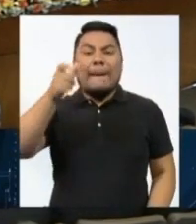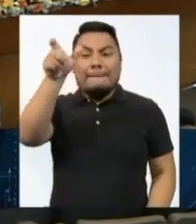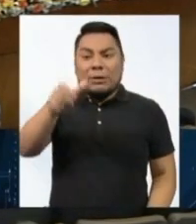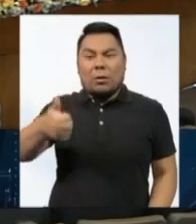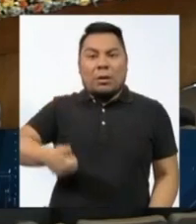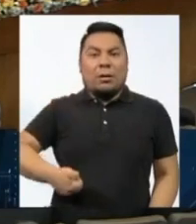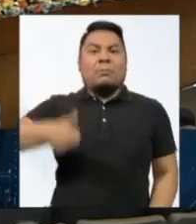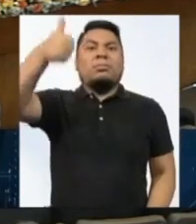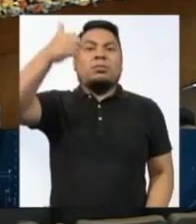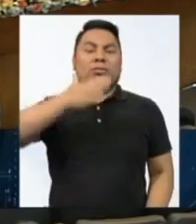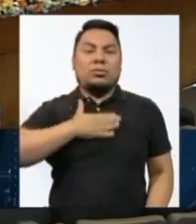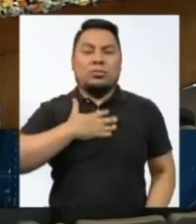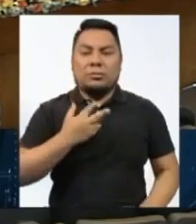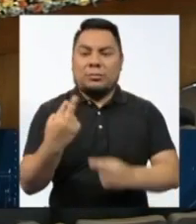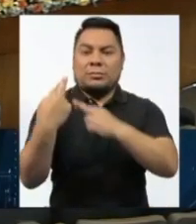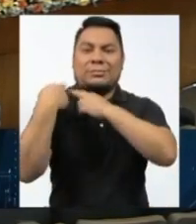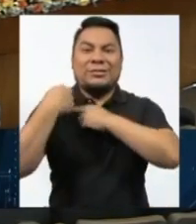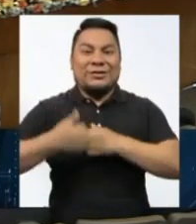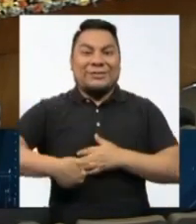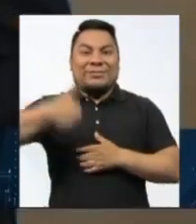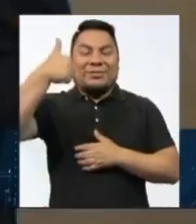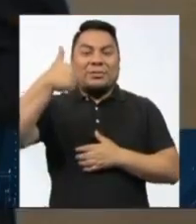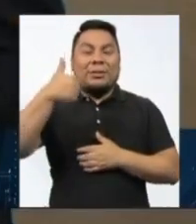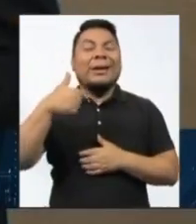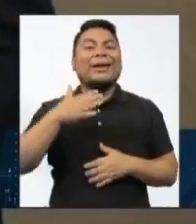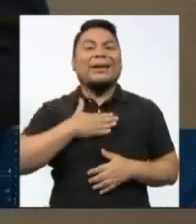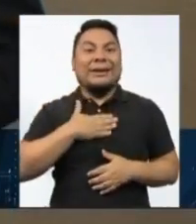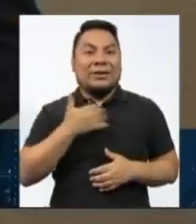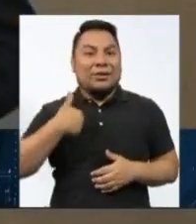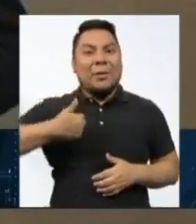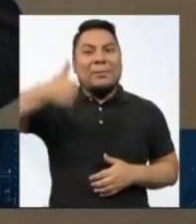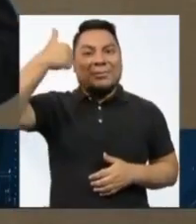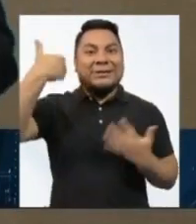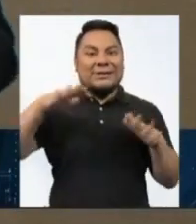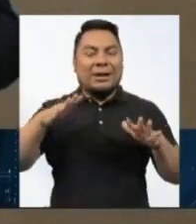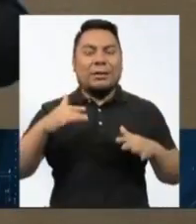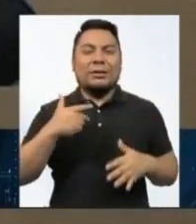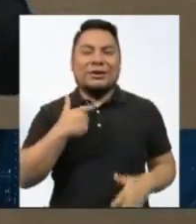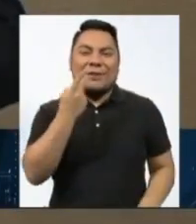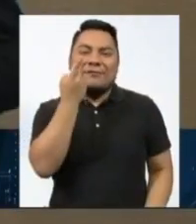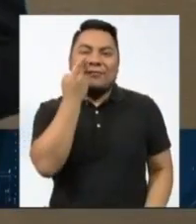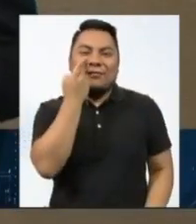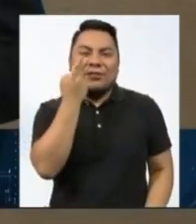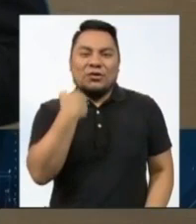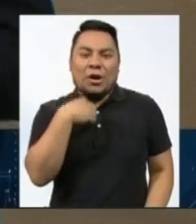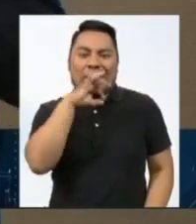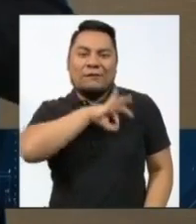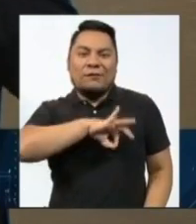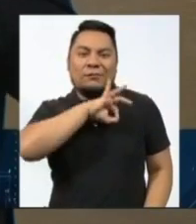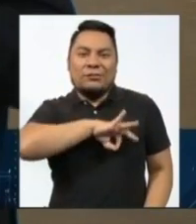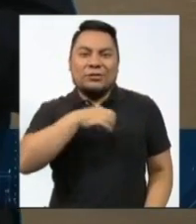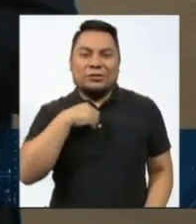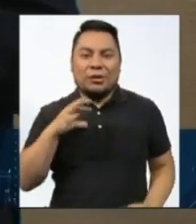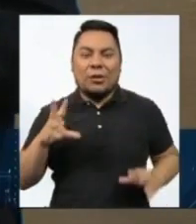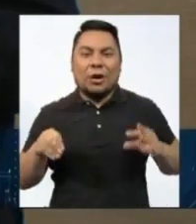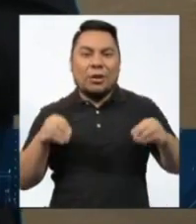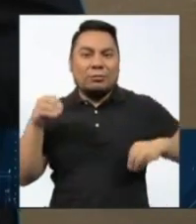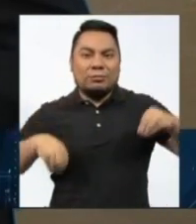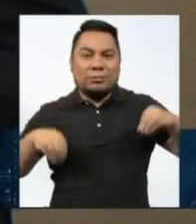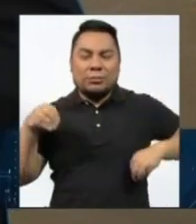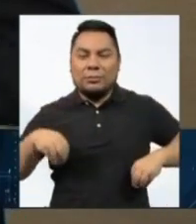use esa posición de poder para aprovecharse en beneficio propio y no en